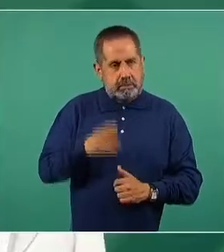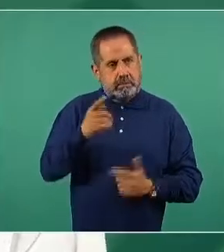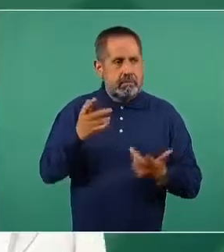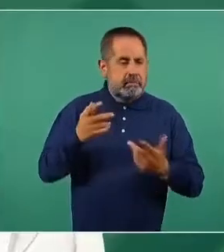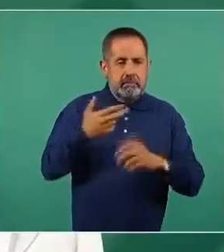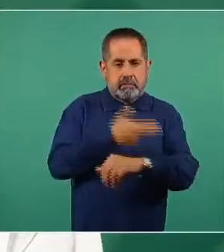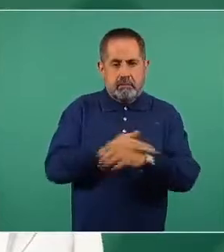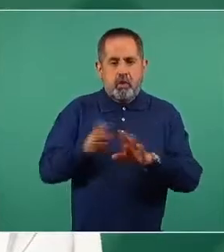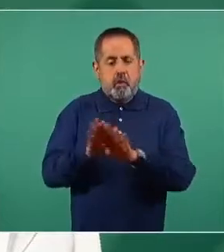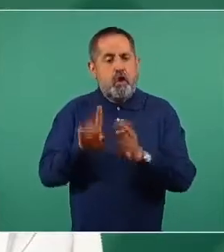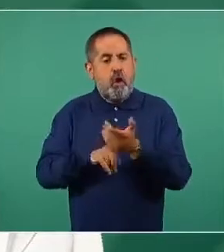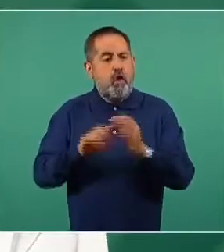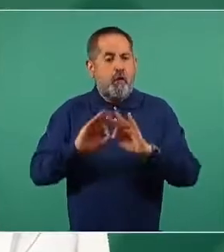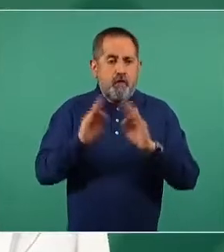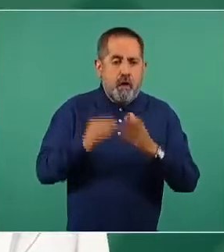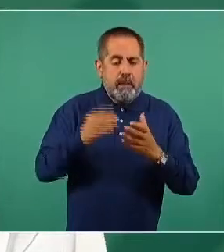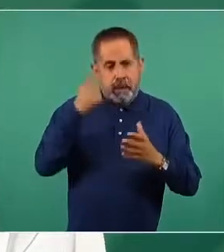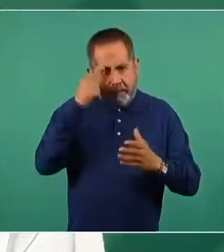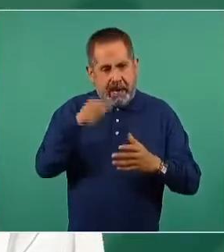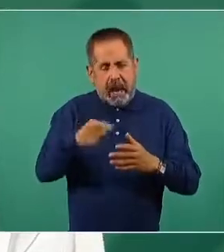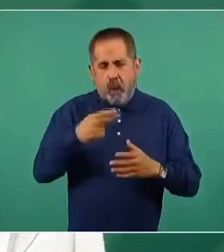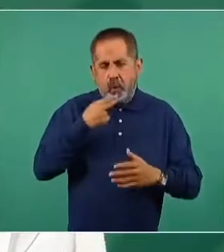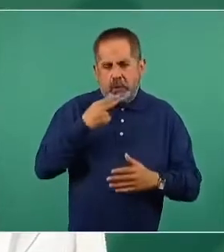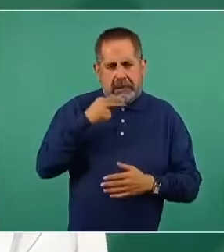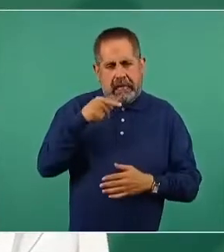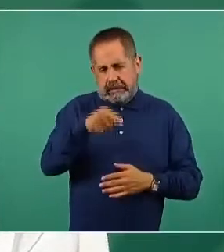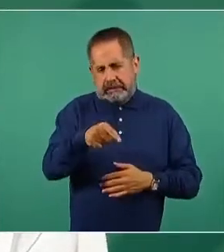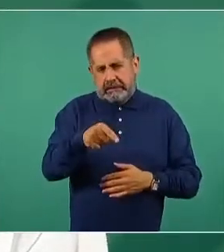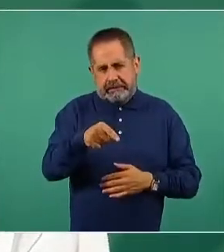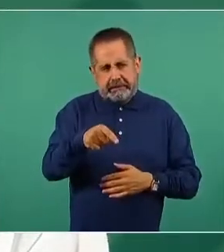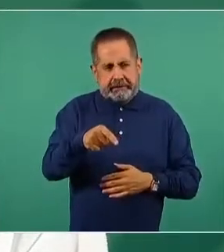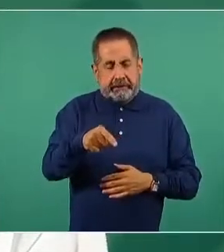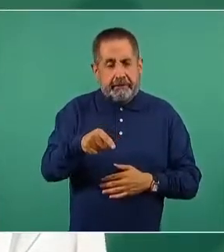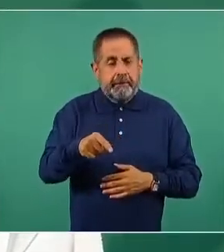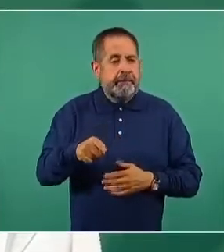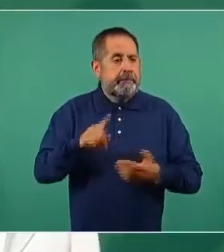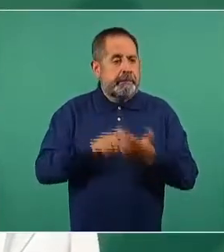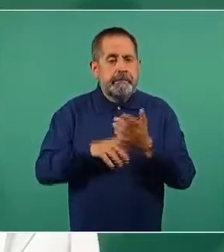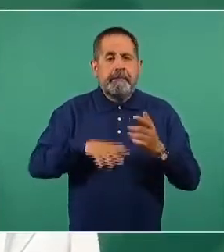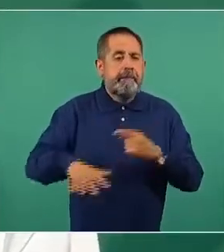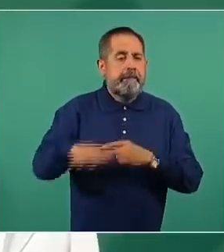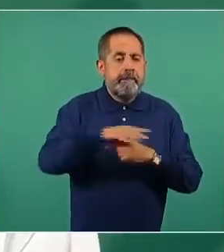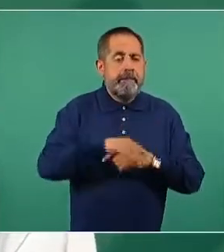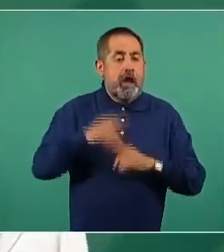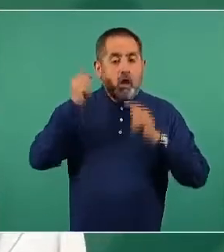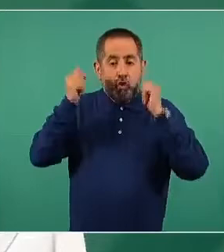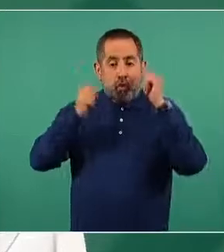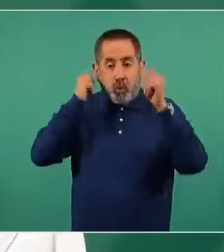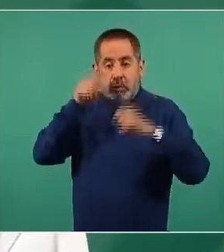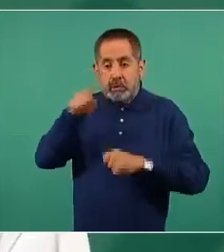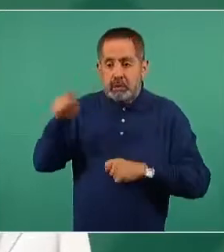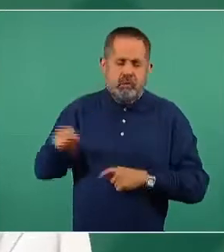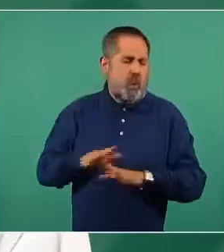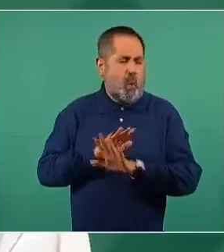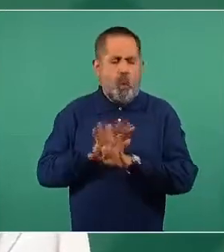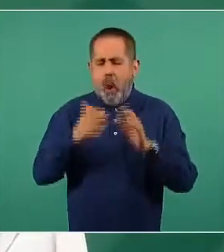operativo o la modalidad específica de uso en las zonas turísticas puede ser con cualquiera de las